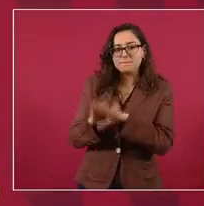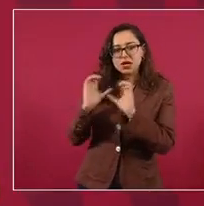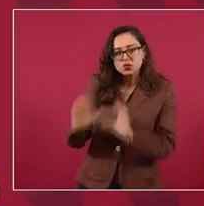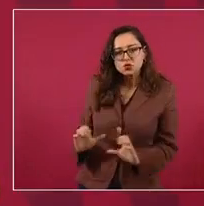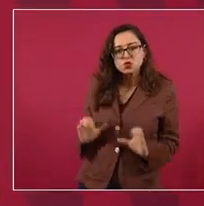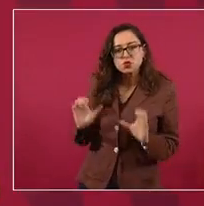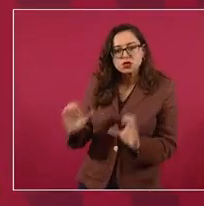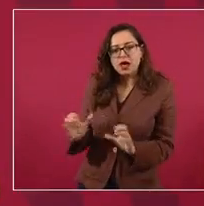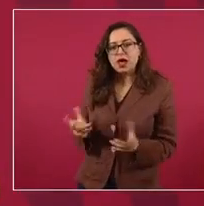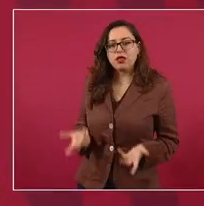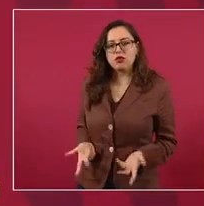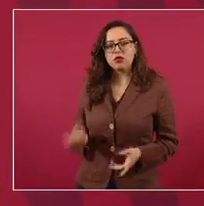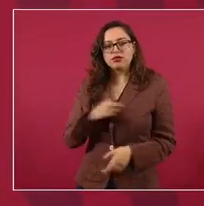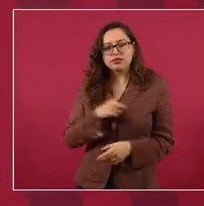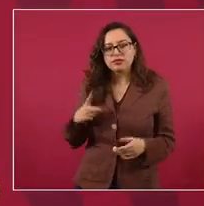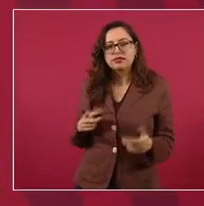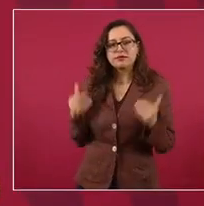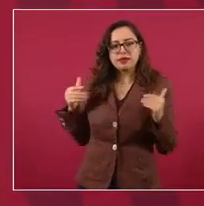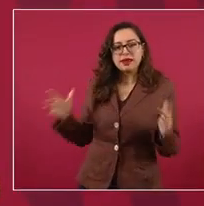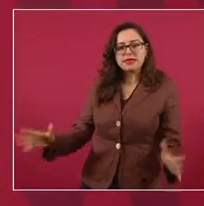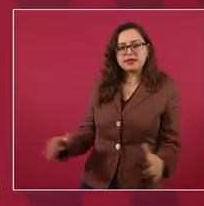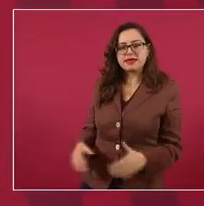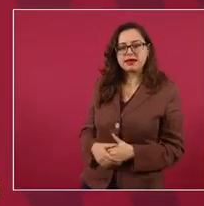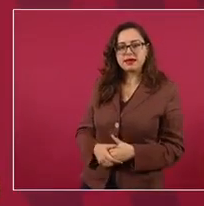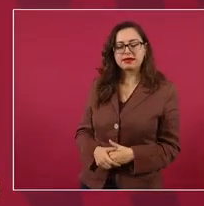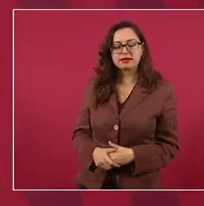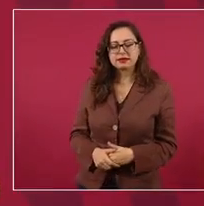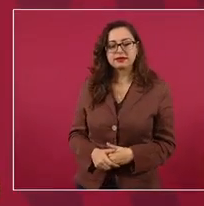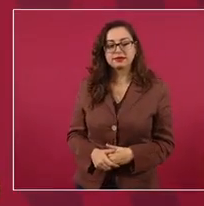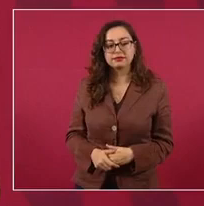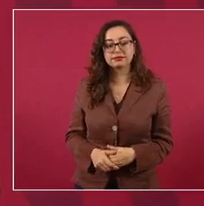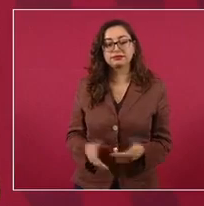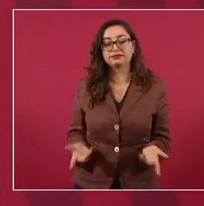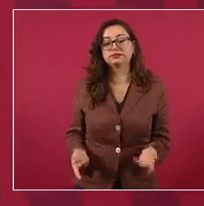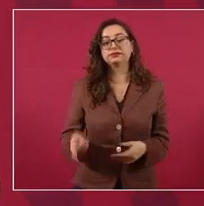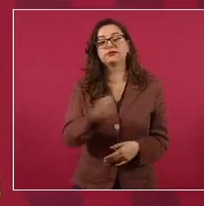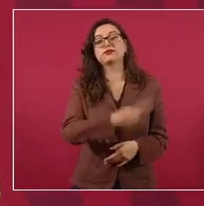querían que